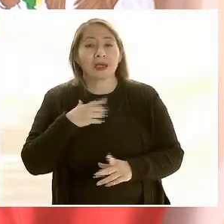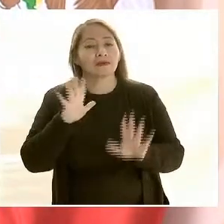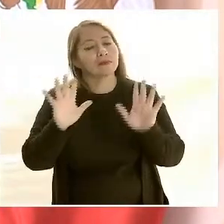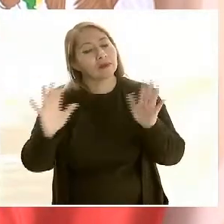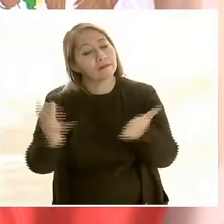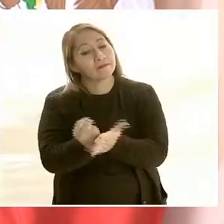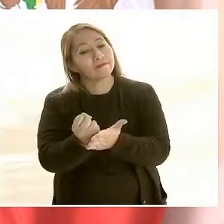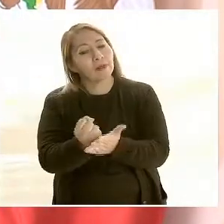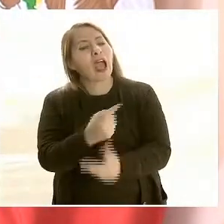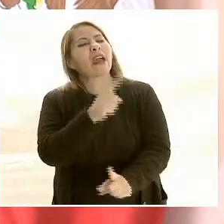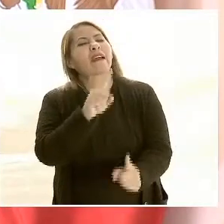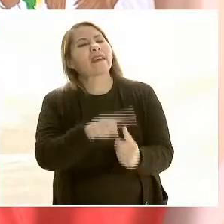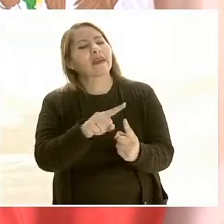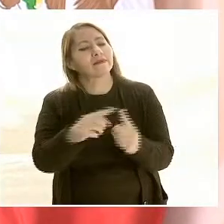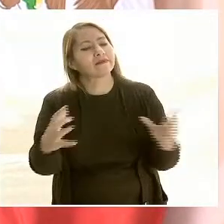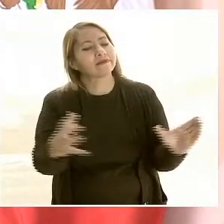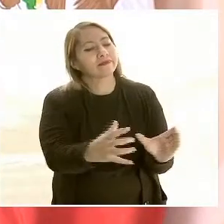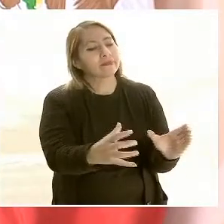paz, la tranquilidad.